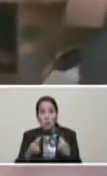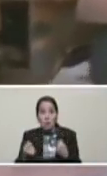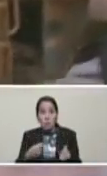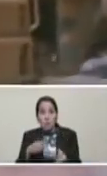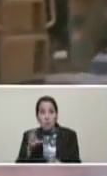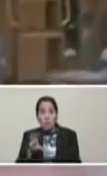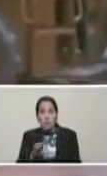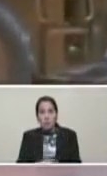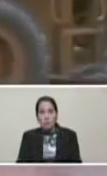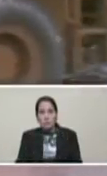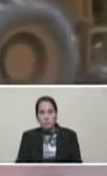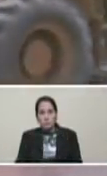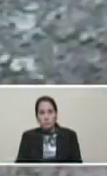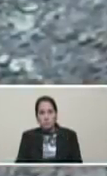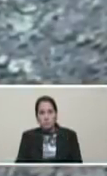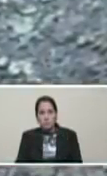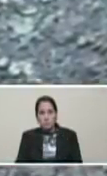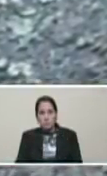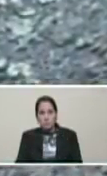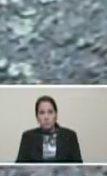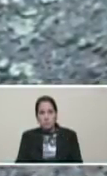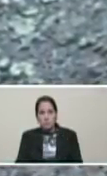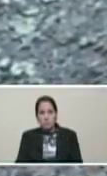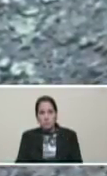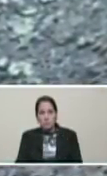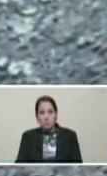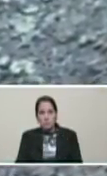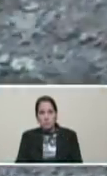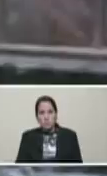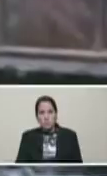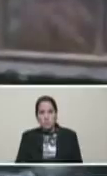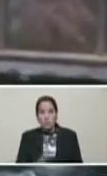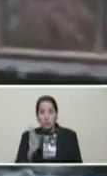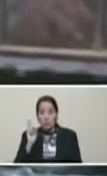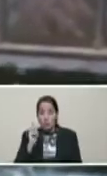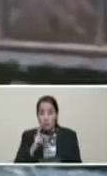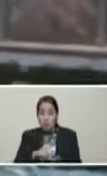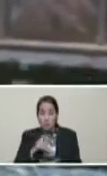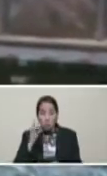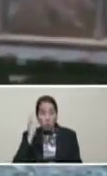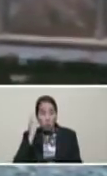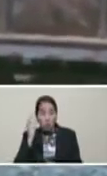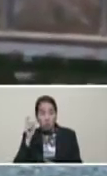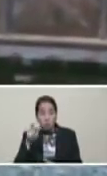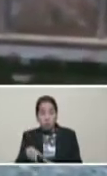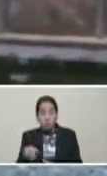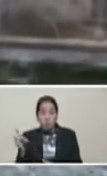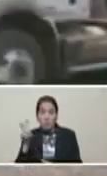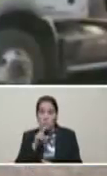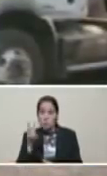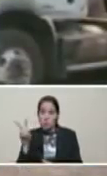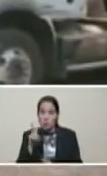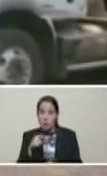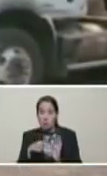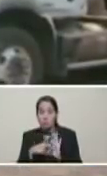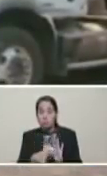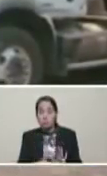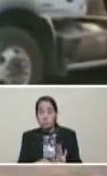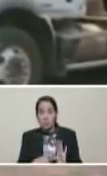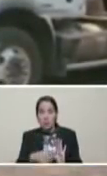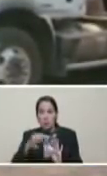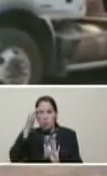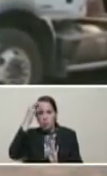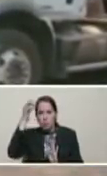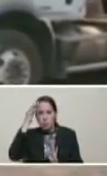el presidente y no podría faltar una digna representante de la mujer venezolana aquí presidente del consejo comunal